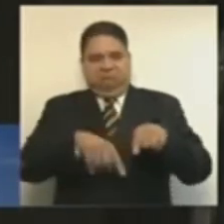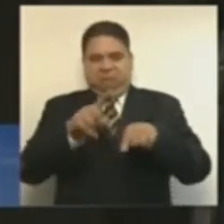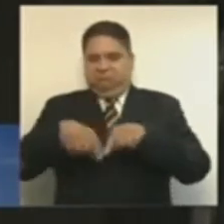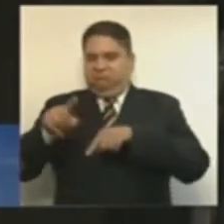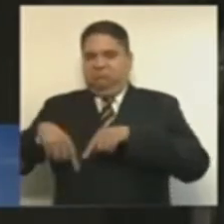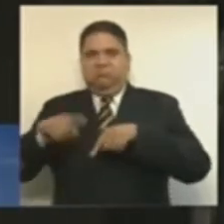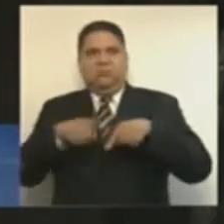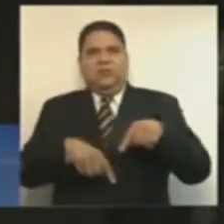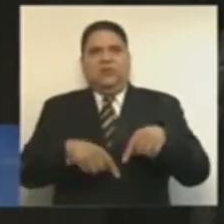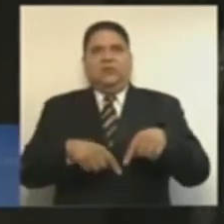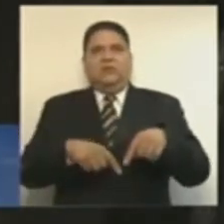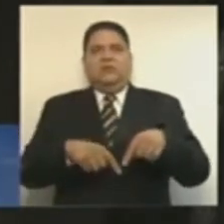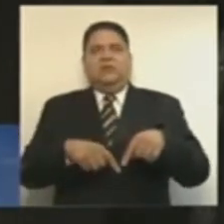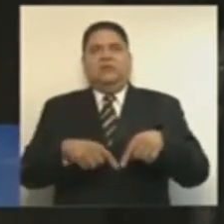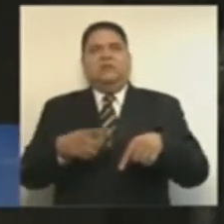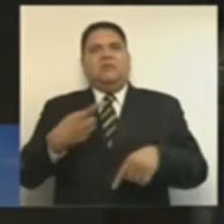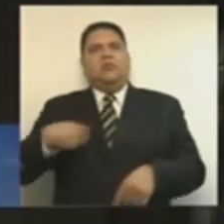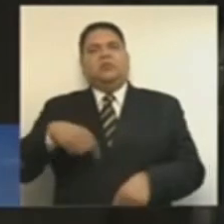Destruyendo el mecanismo